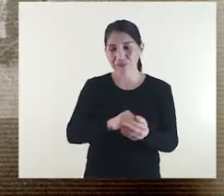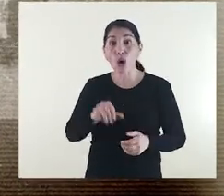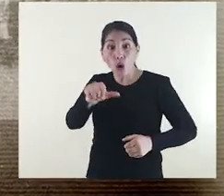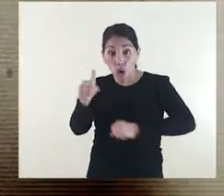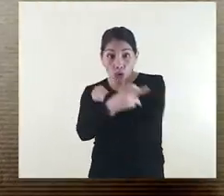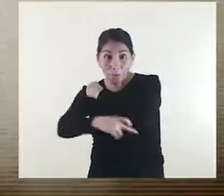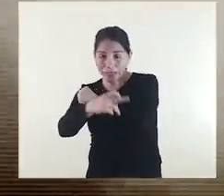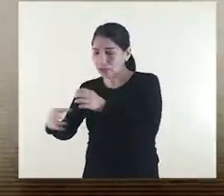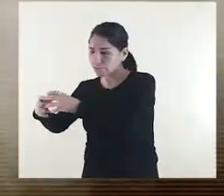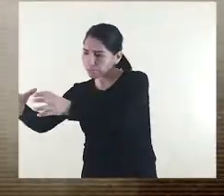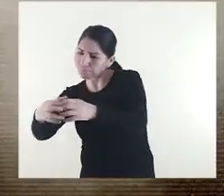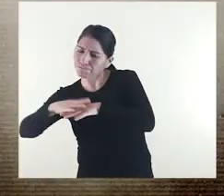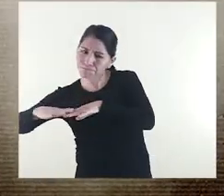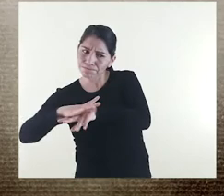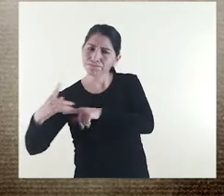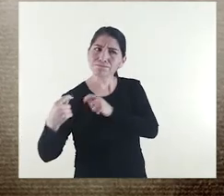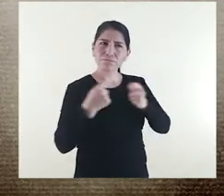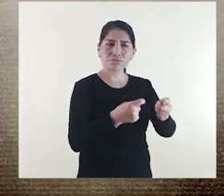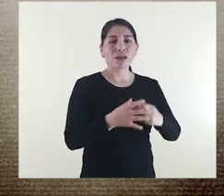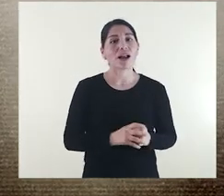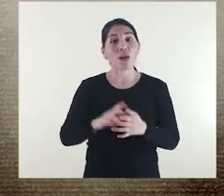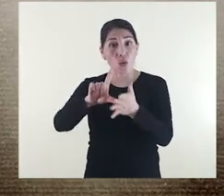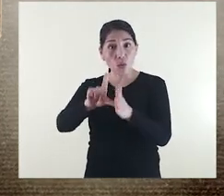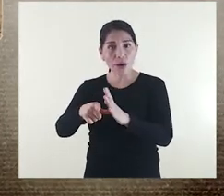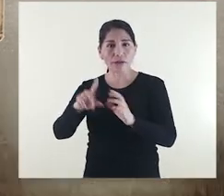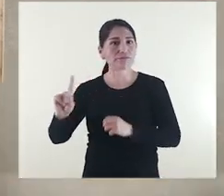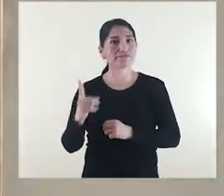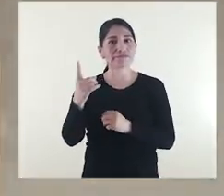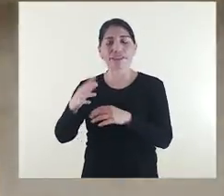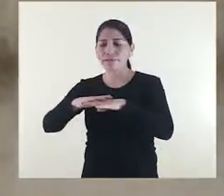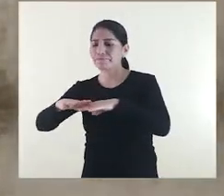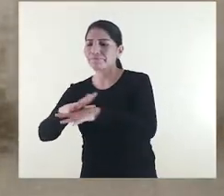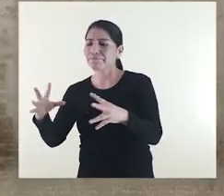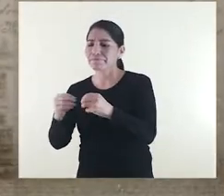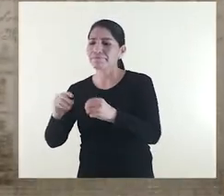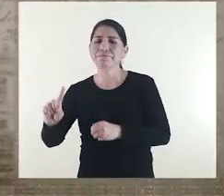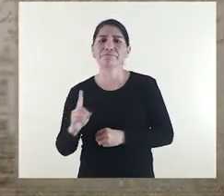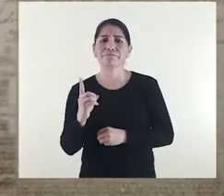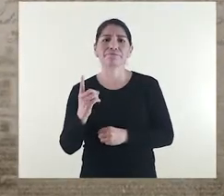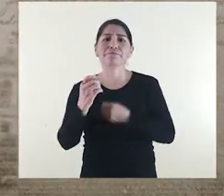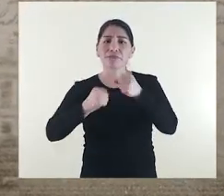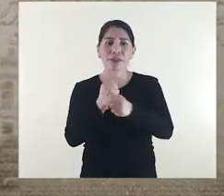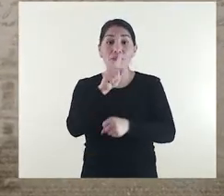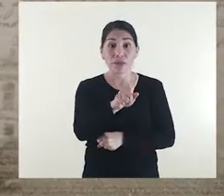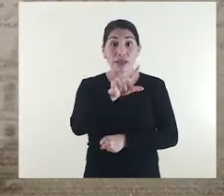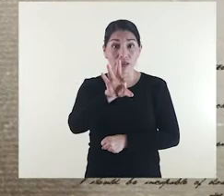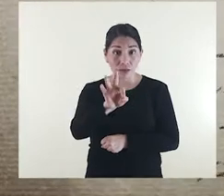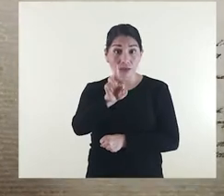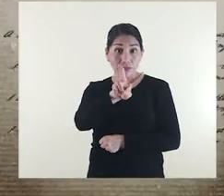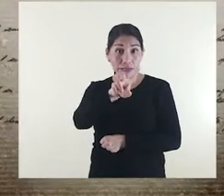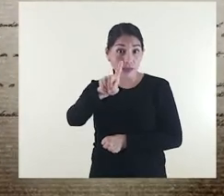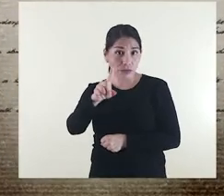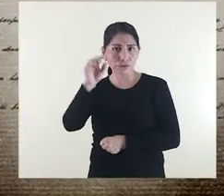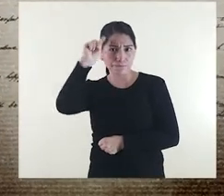de extranjeras se organizaron para regalarle algo a la ciudad. Luego de una frustrada primera comisión en 1921,